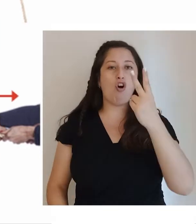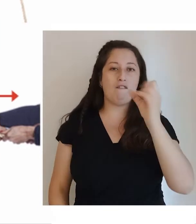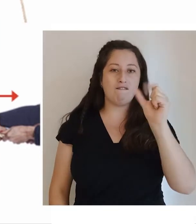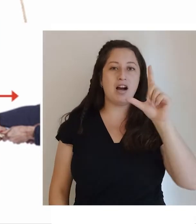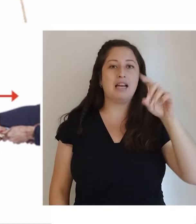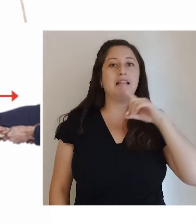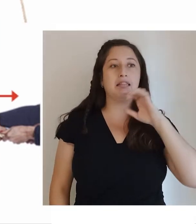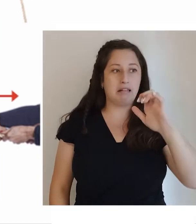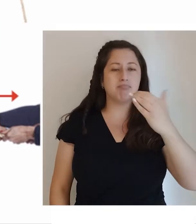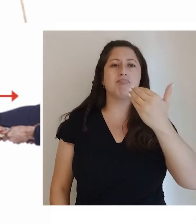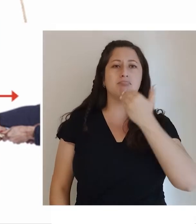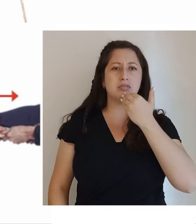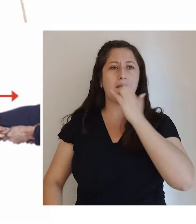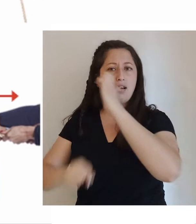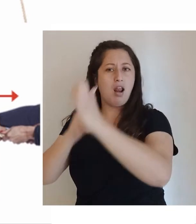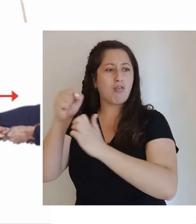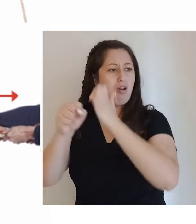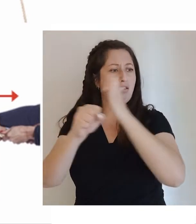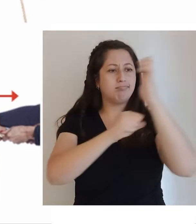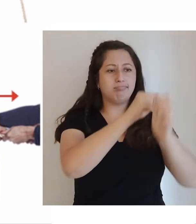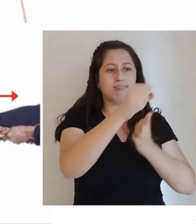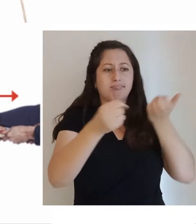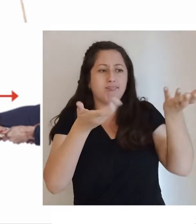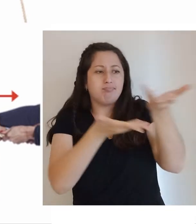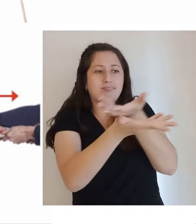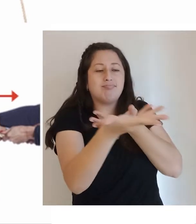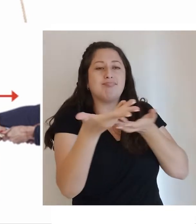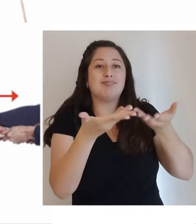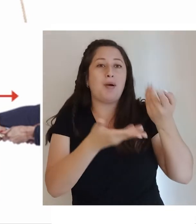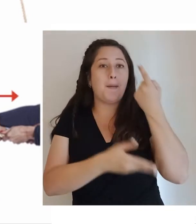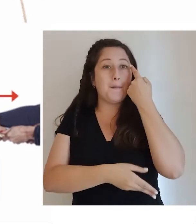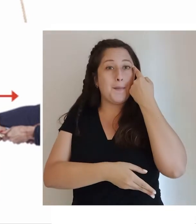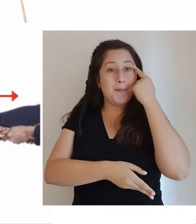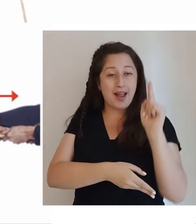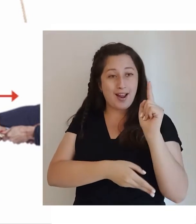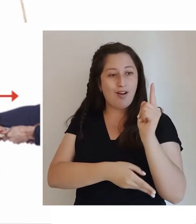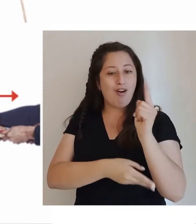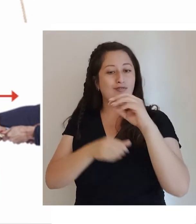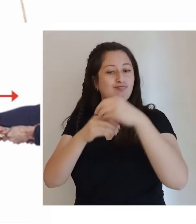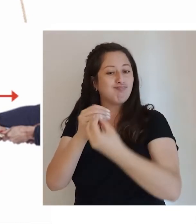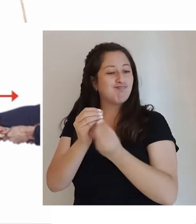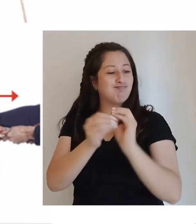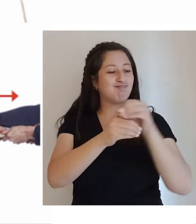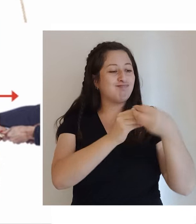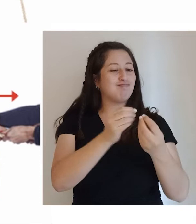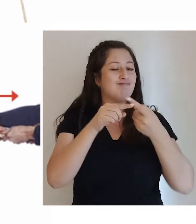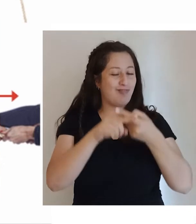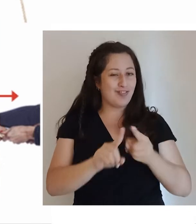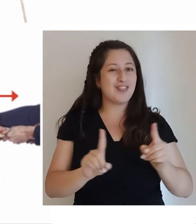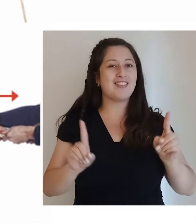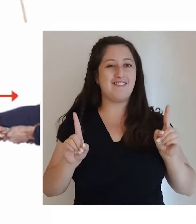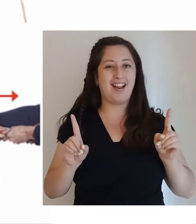se comparte un par de electrones, pero entre dos átomos que tienen una